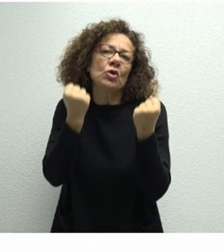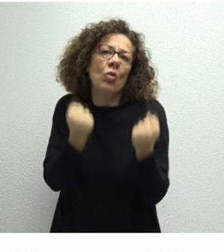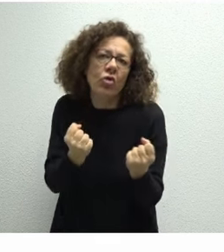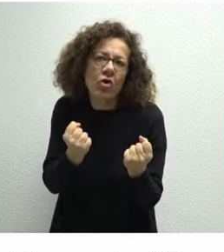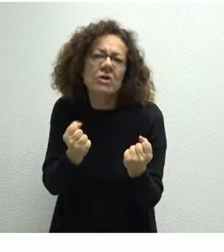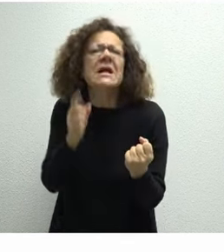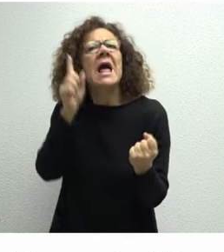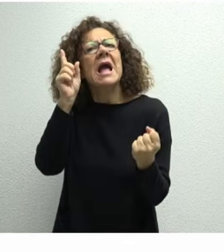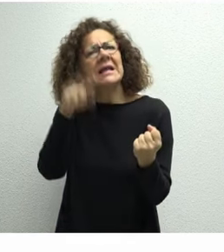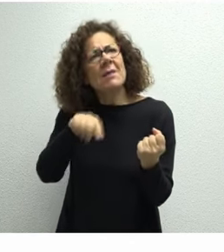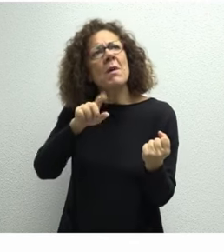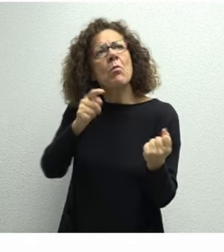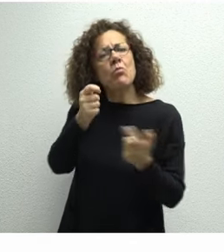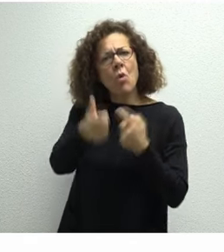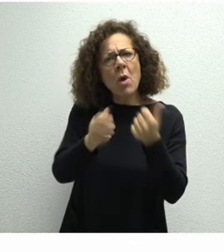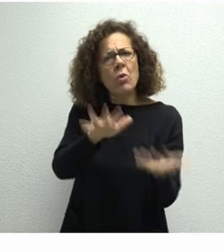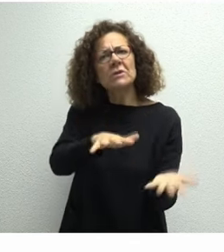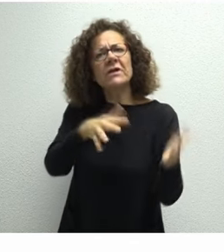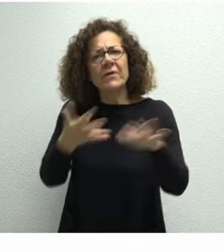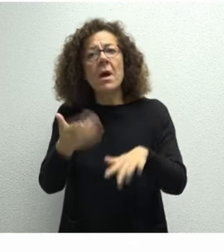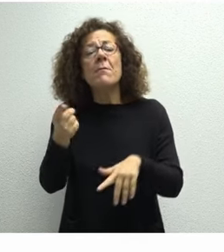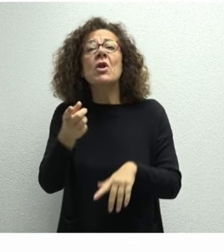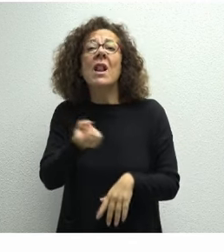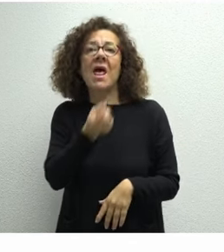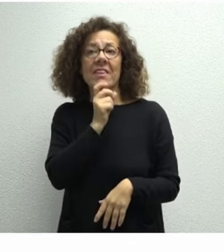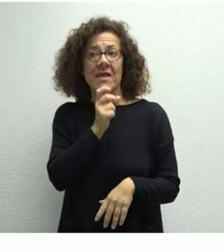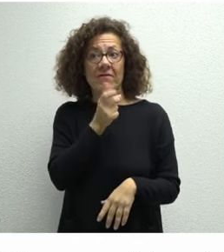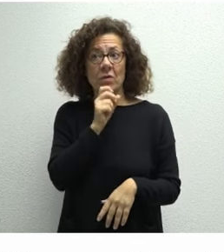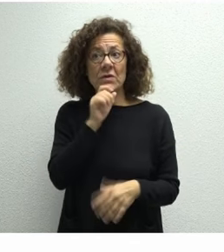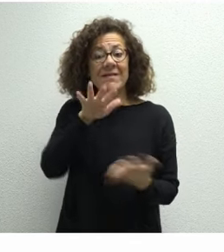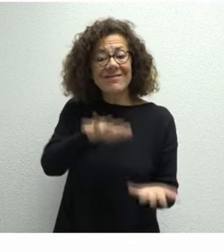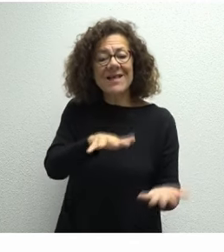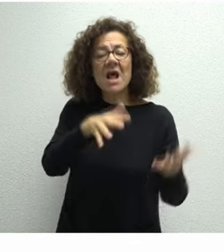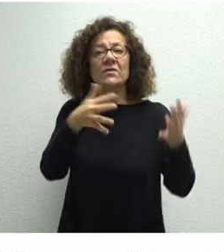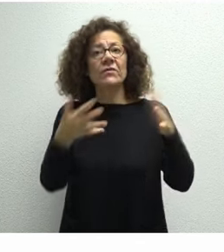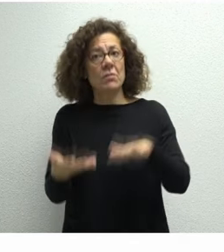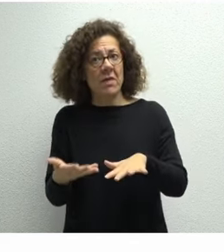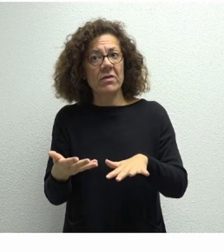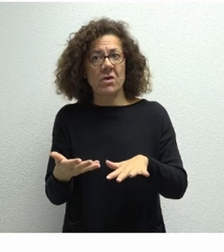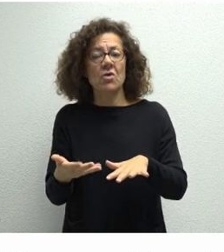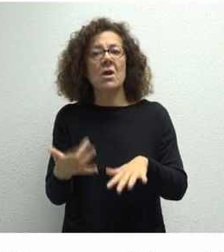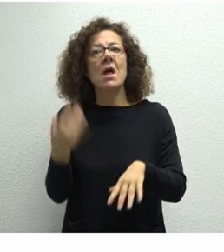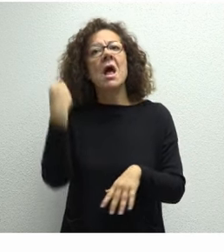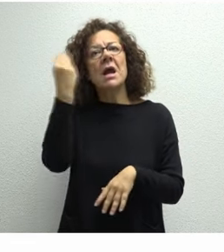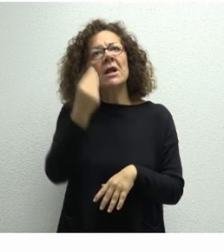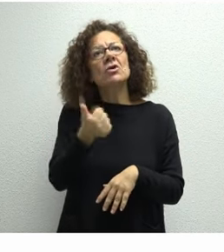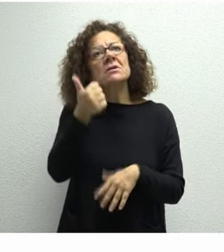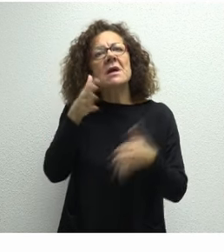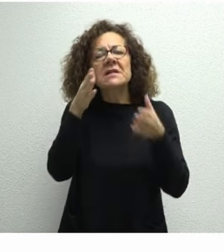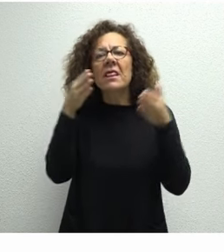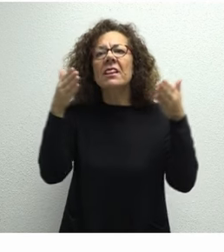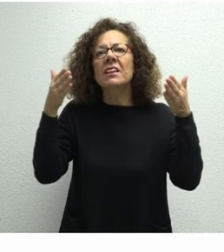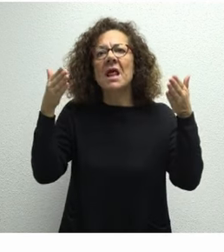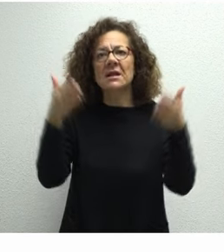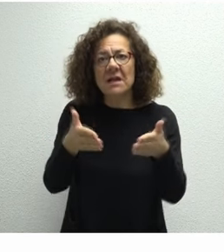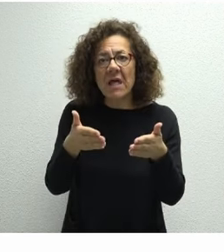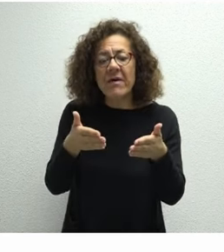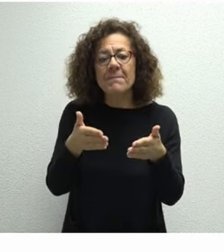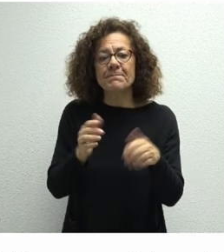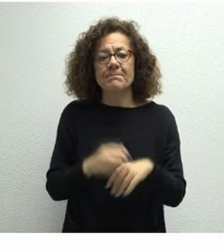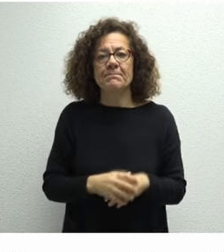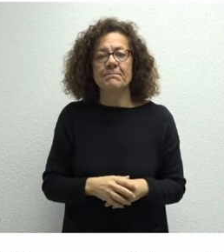que también se están transformando pero que la dificultad de transformación creo que está más centrada en los